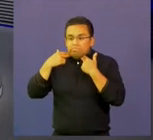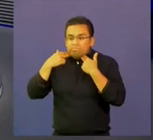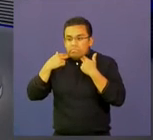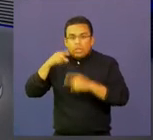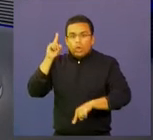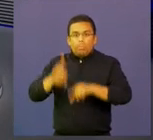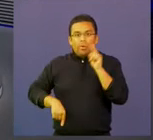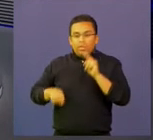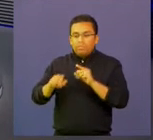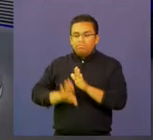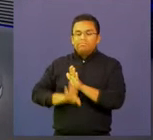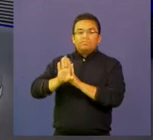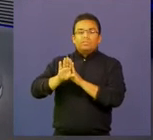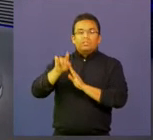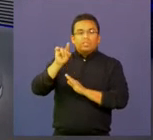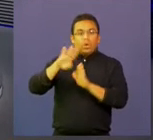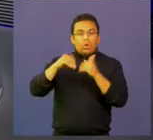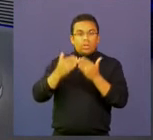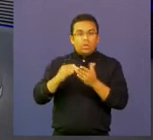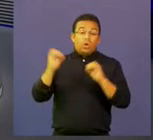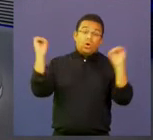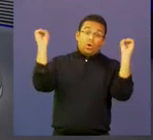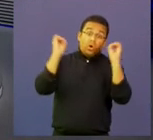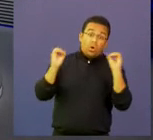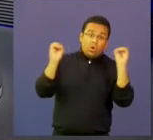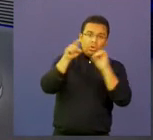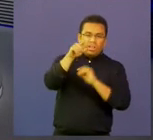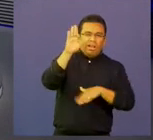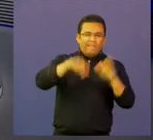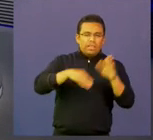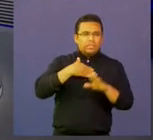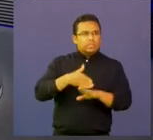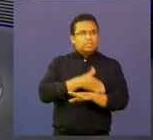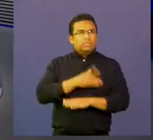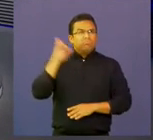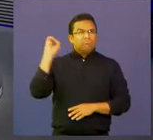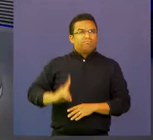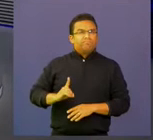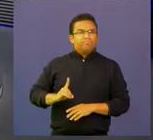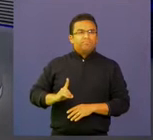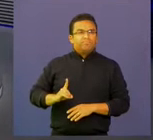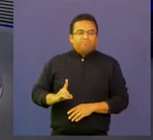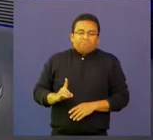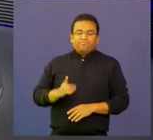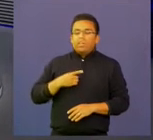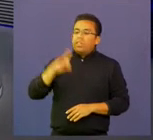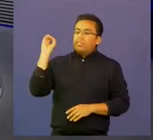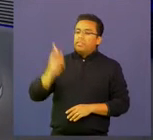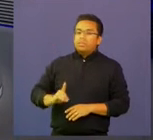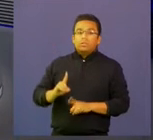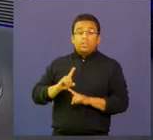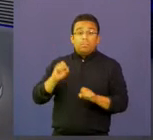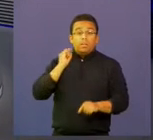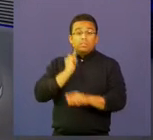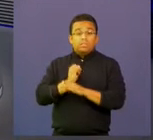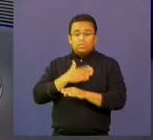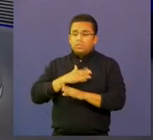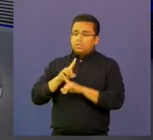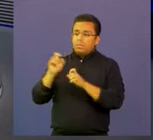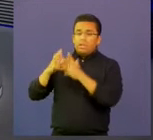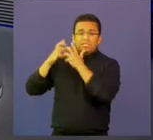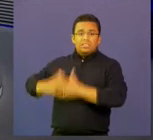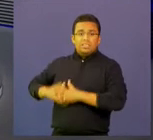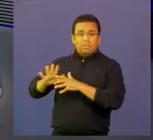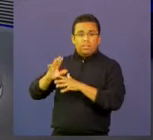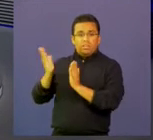sus colegios, porque muchas veces yo sé que ustedes están tomando decisiones en el colegio sobre sus instituciones, sobre el sistema educativo en